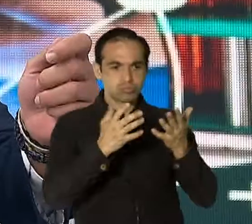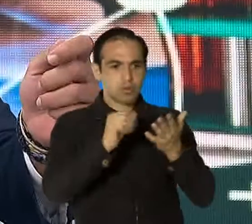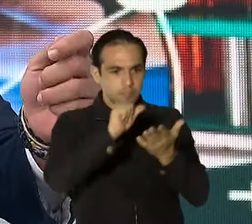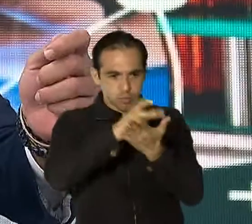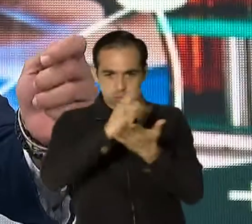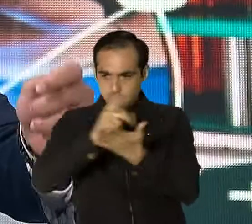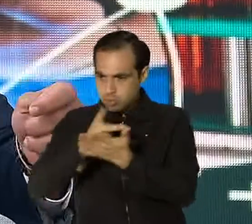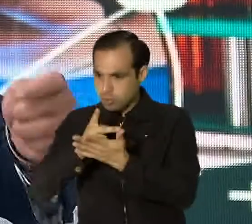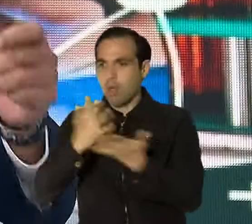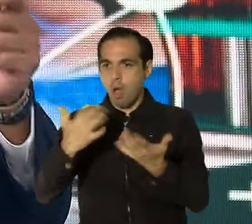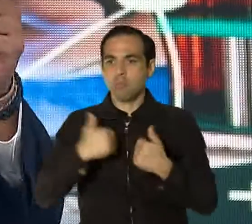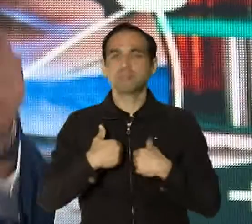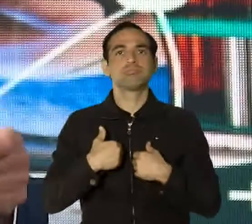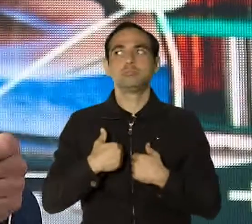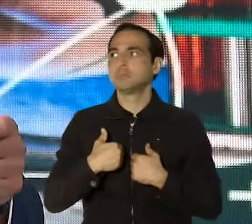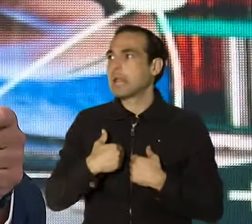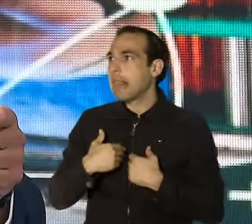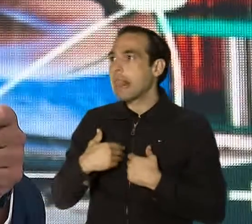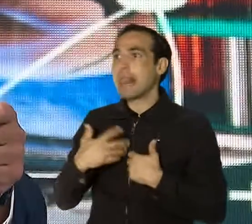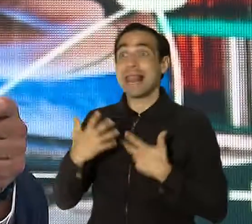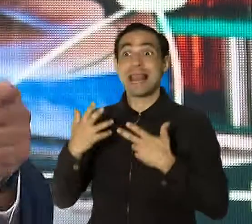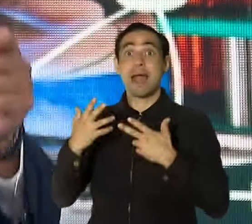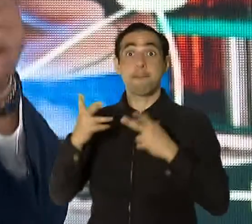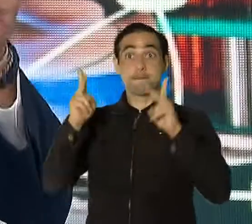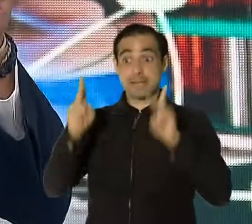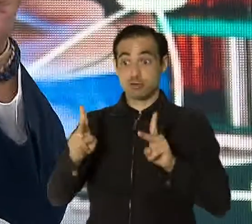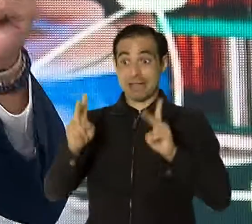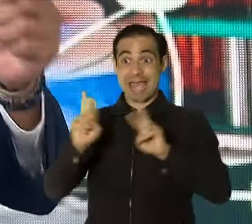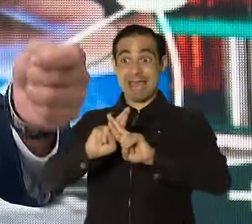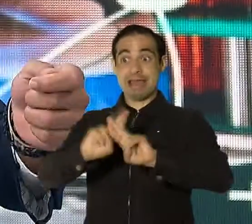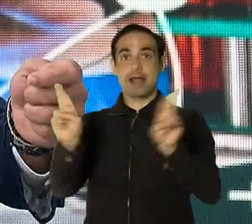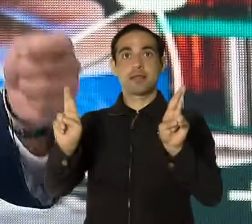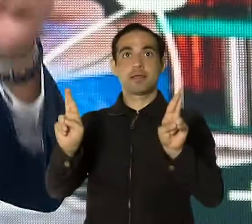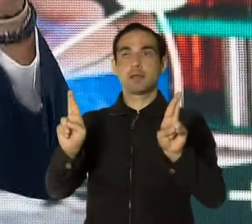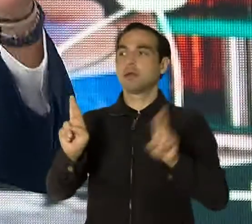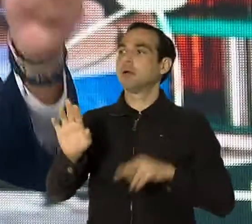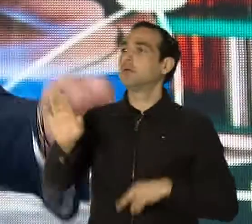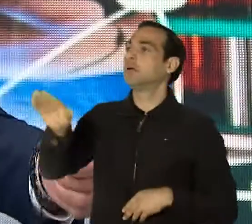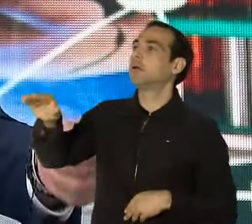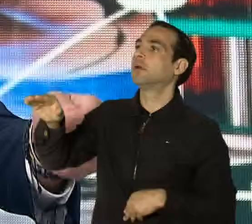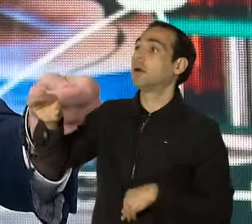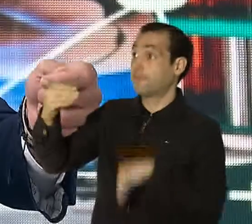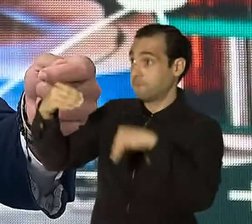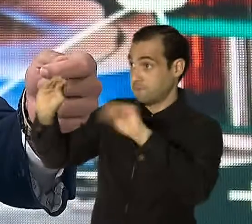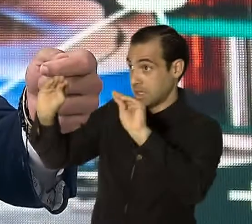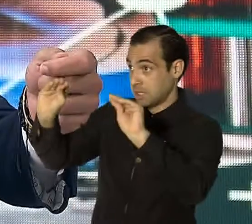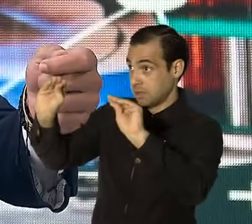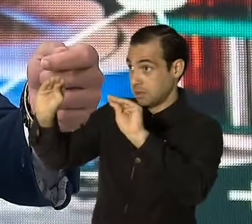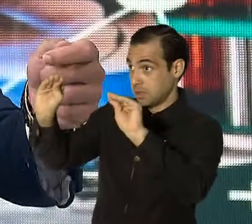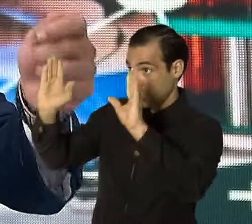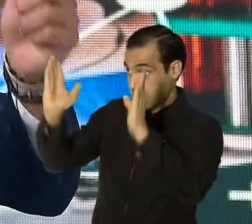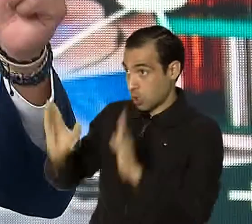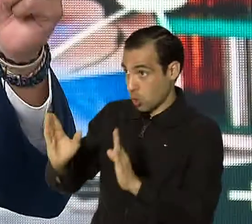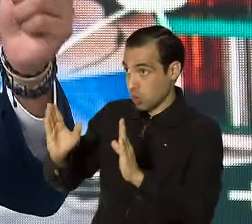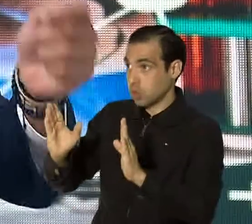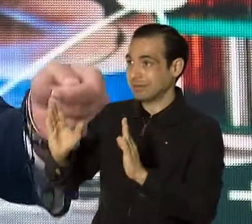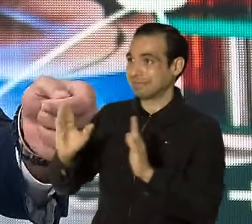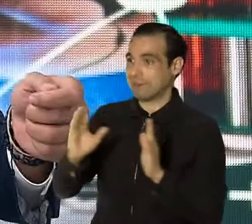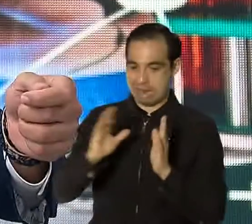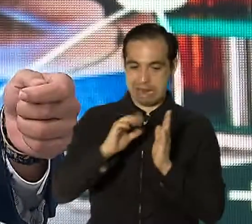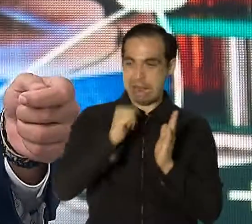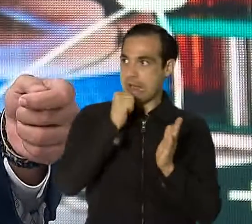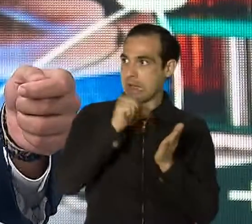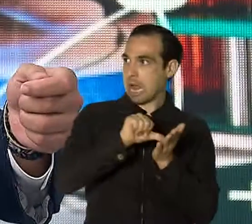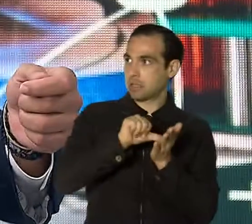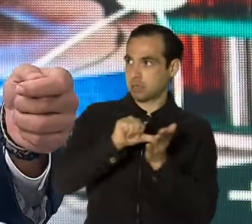están limitadas, cuando ese cliente ya está listo, le dice al corredor, tengo la carta de preaprobación,